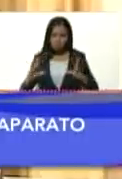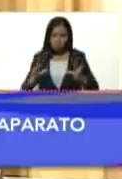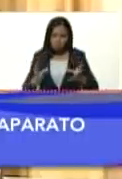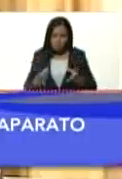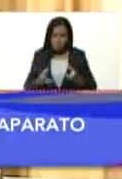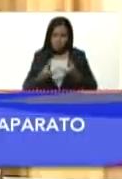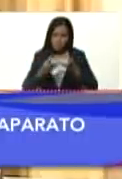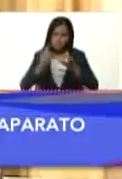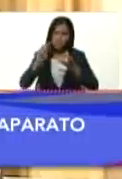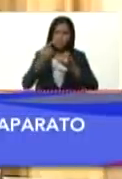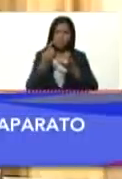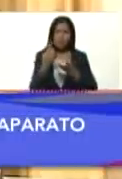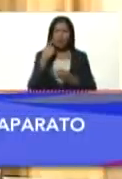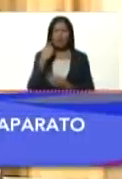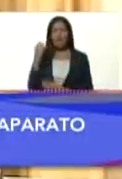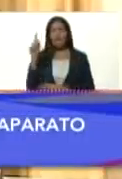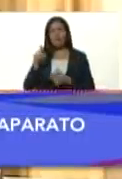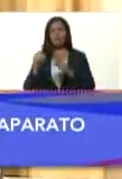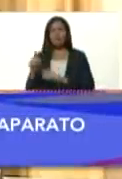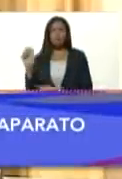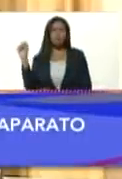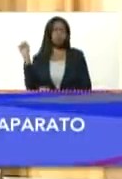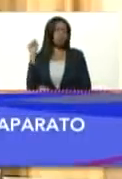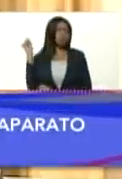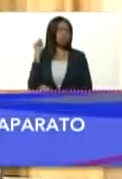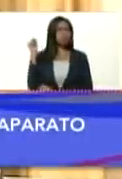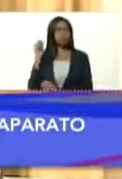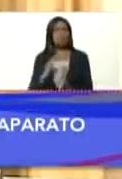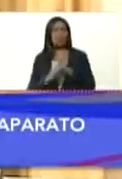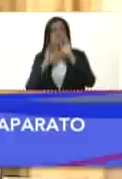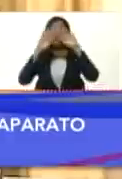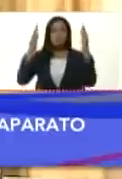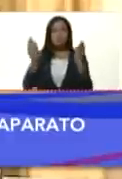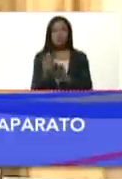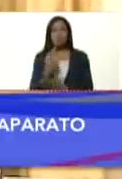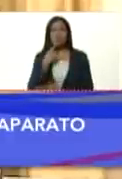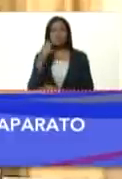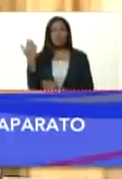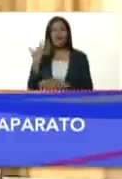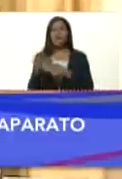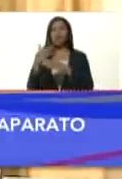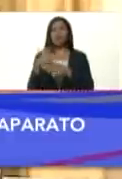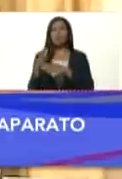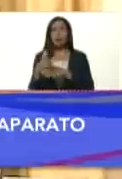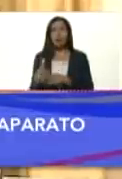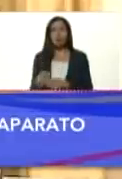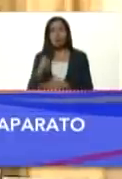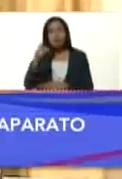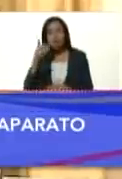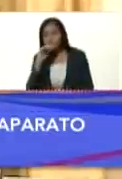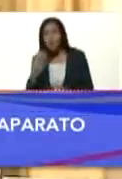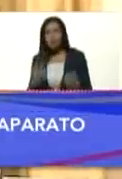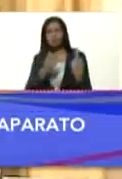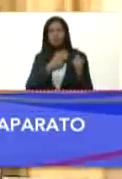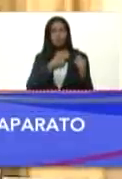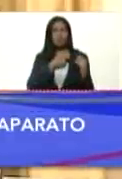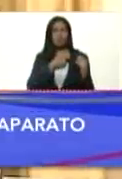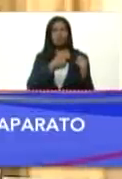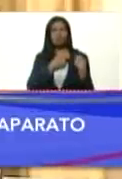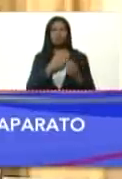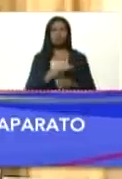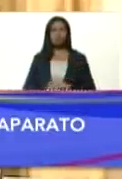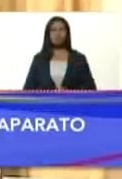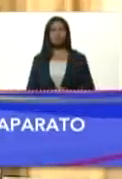que ha sido subestimada por muchos líderes del mundo de manera irresponsable.